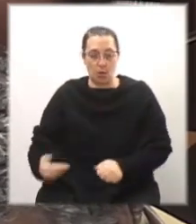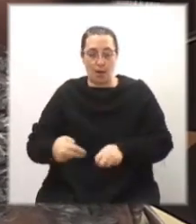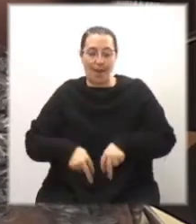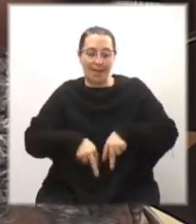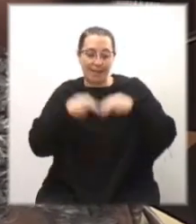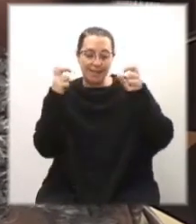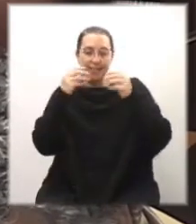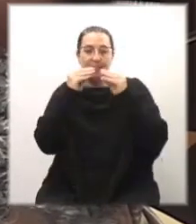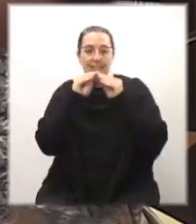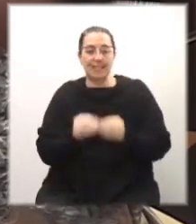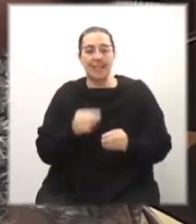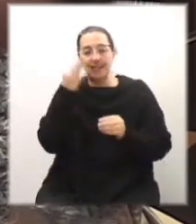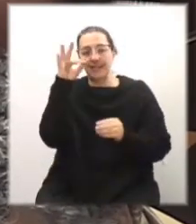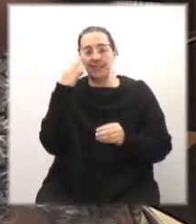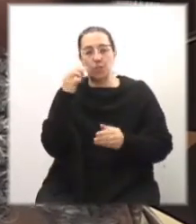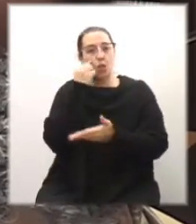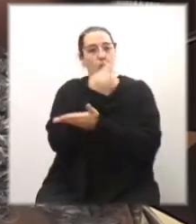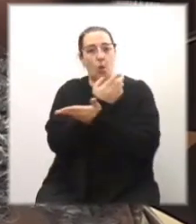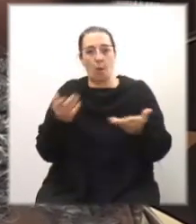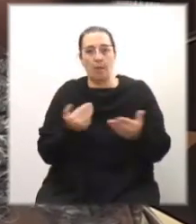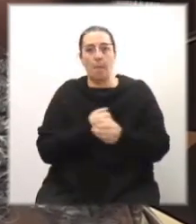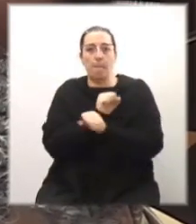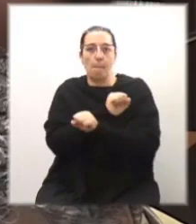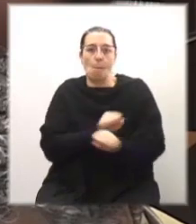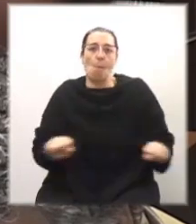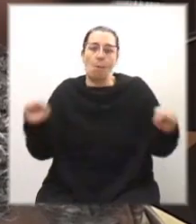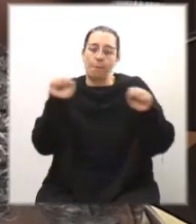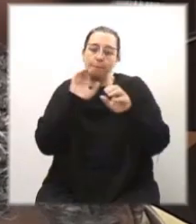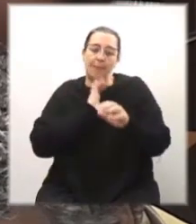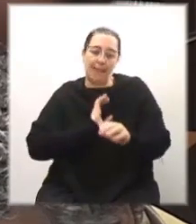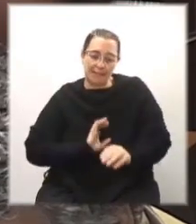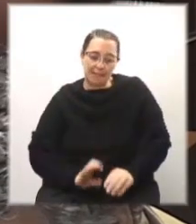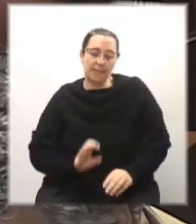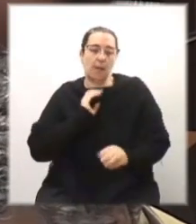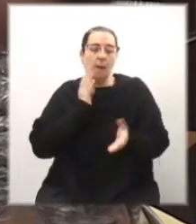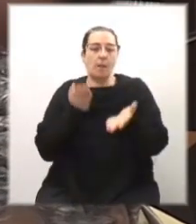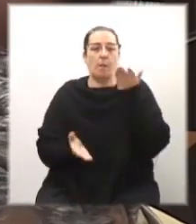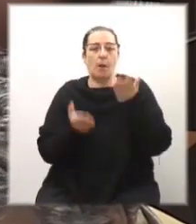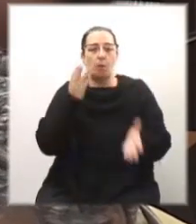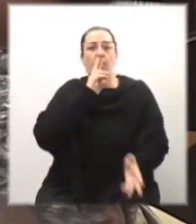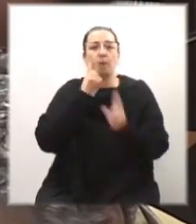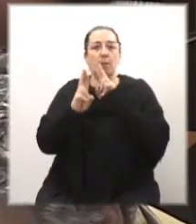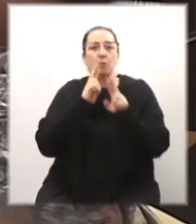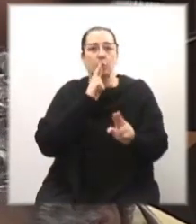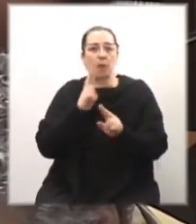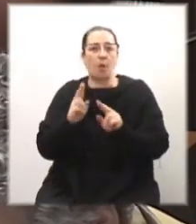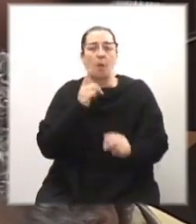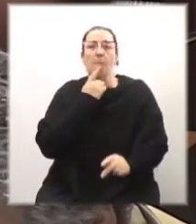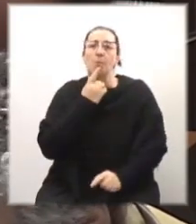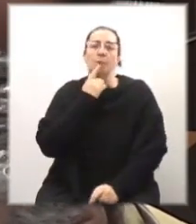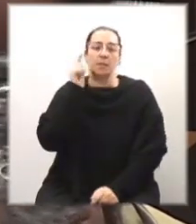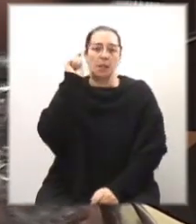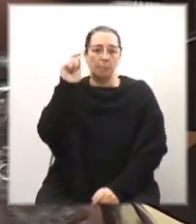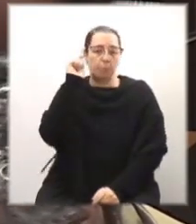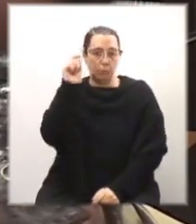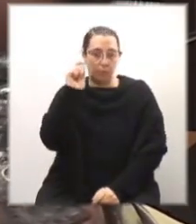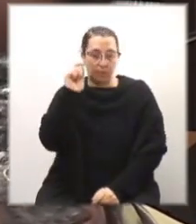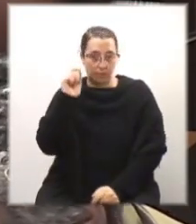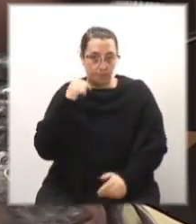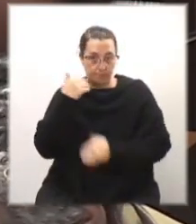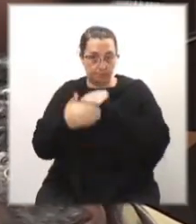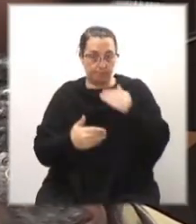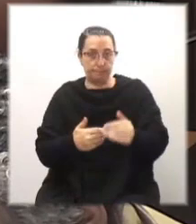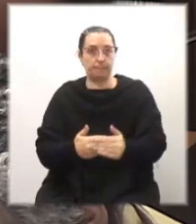la rendición de cuenta permite caracterizar y evaluar los resultados de las políticas públicas llevadas